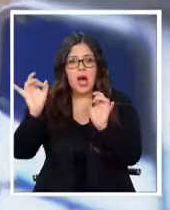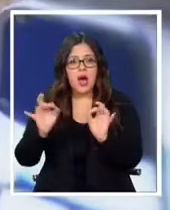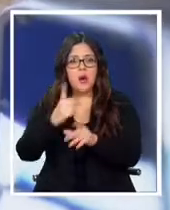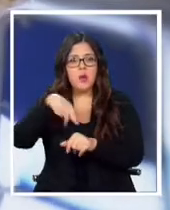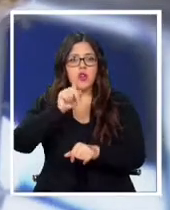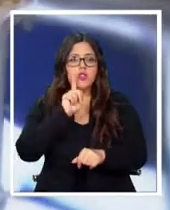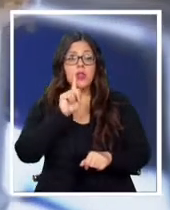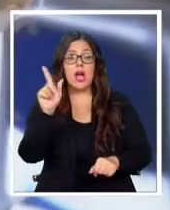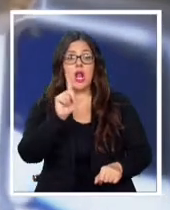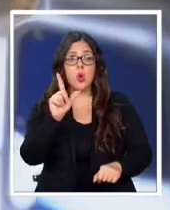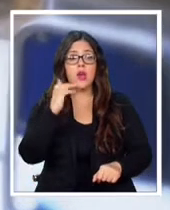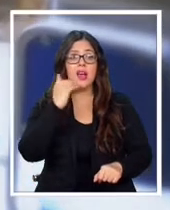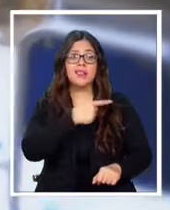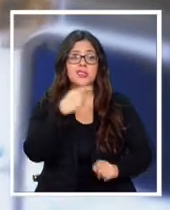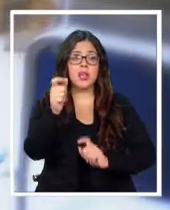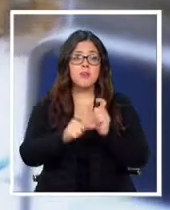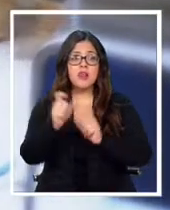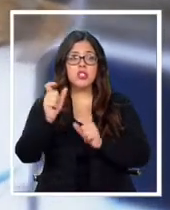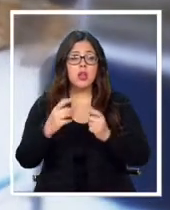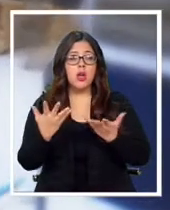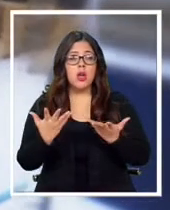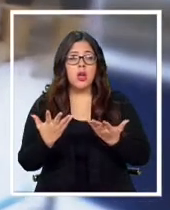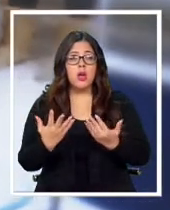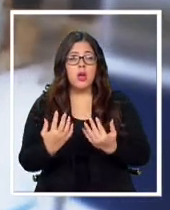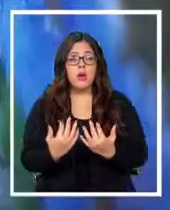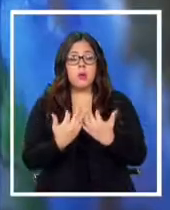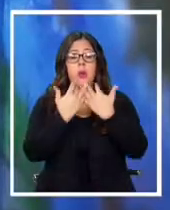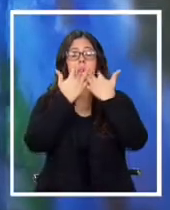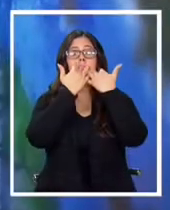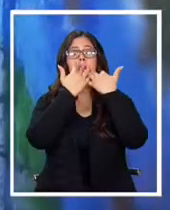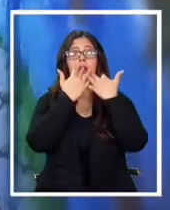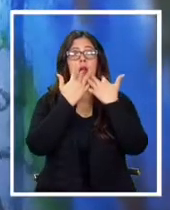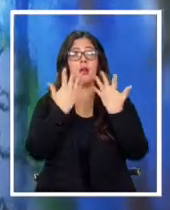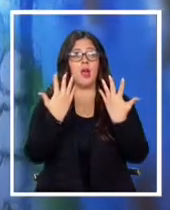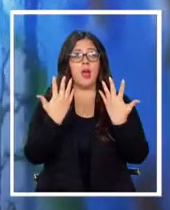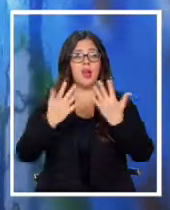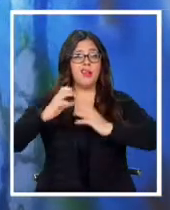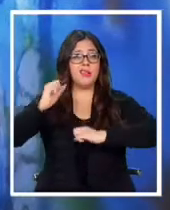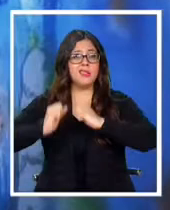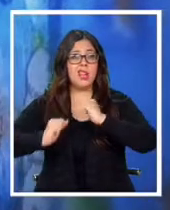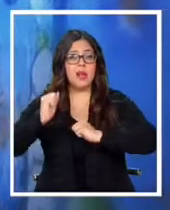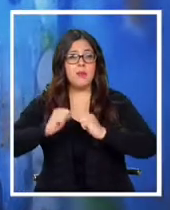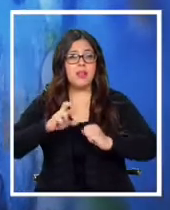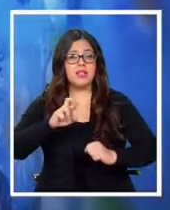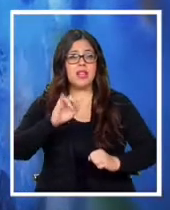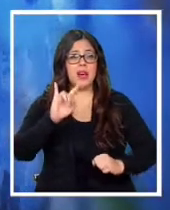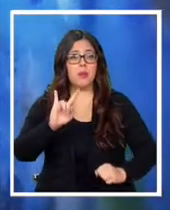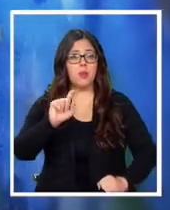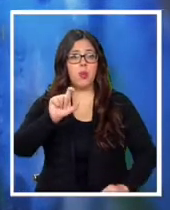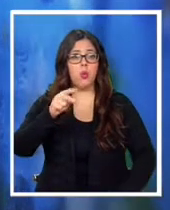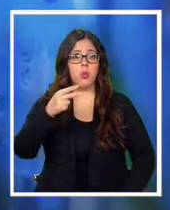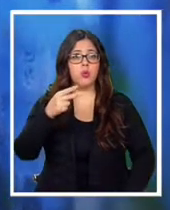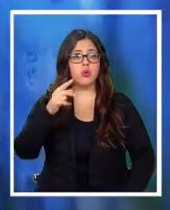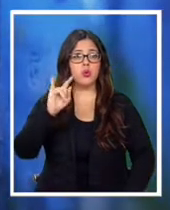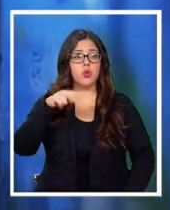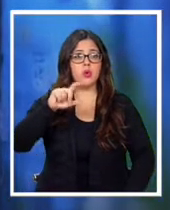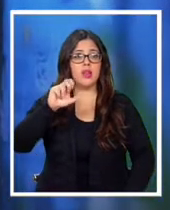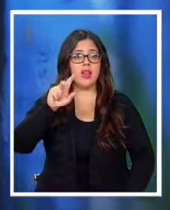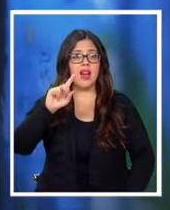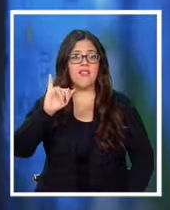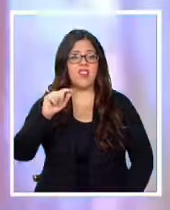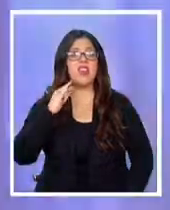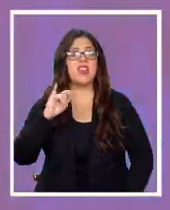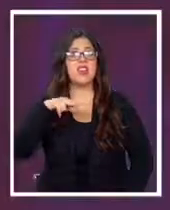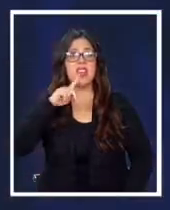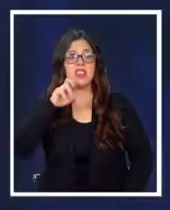padecer. El lunes, casi 100 personas resultaron intoxicadas por emanaciones del complejo industrial de Puchuncaví, Quintero. Anoche